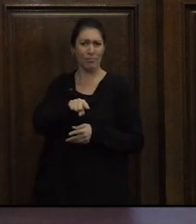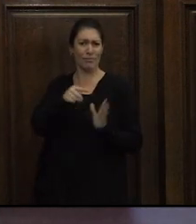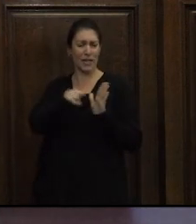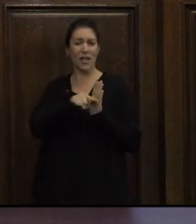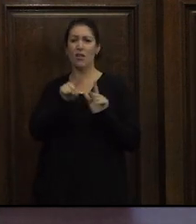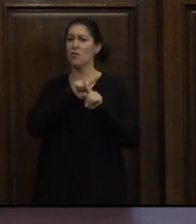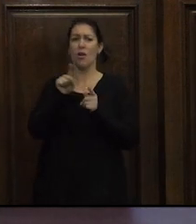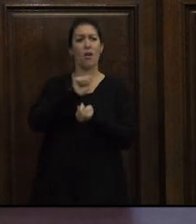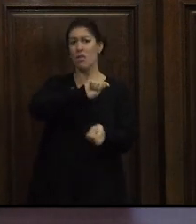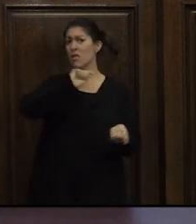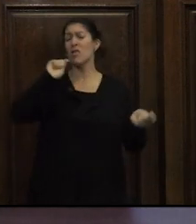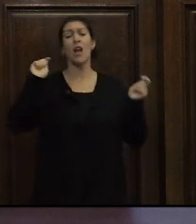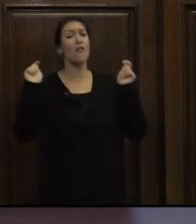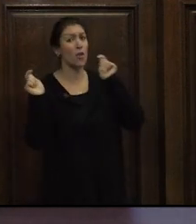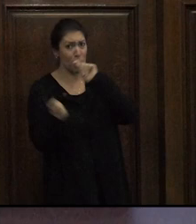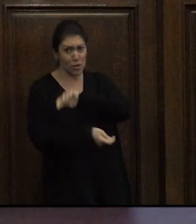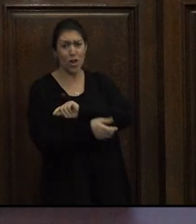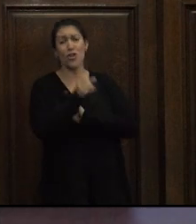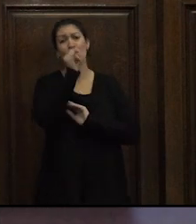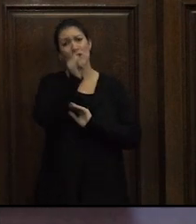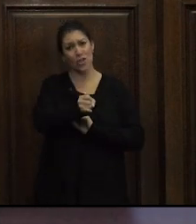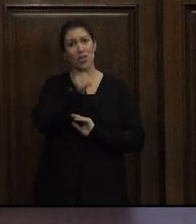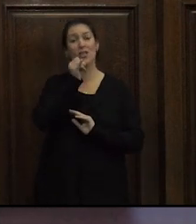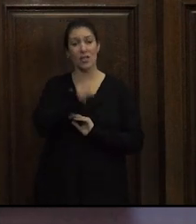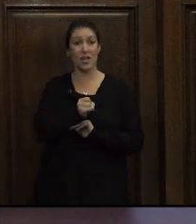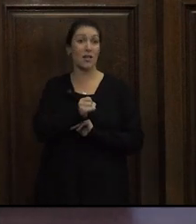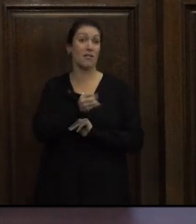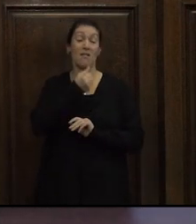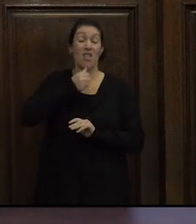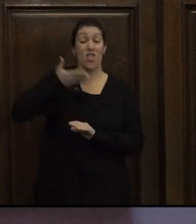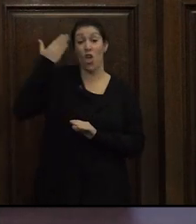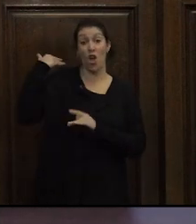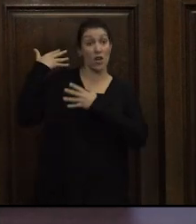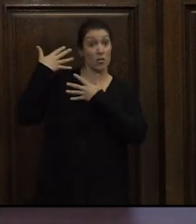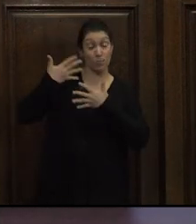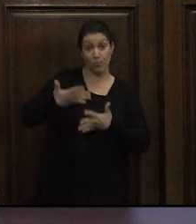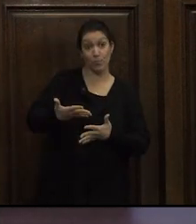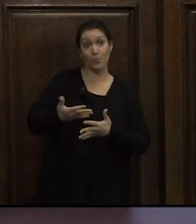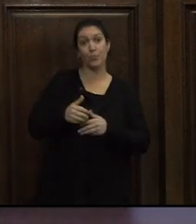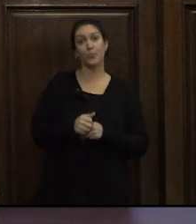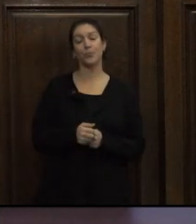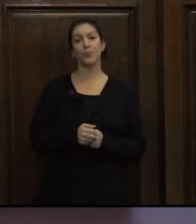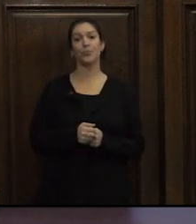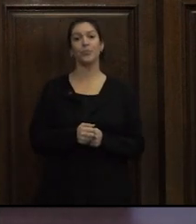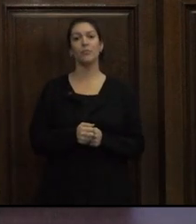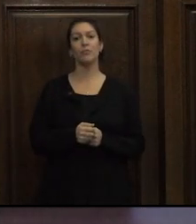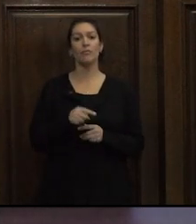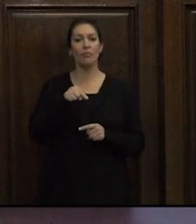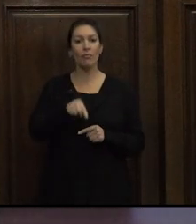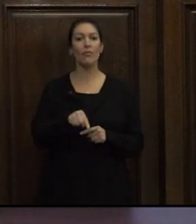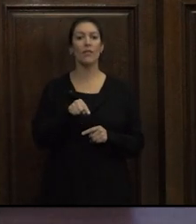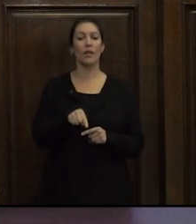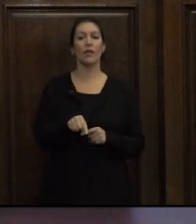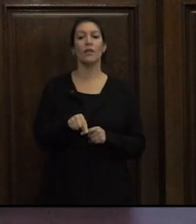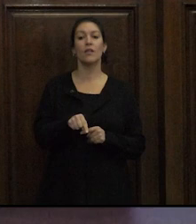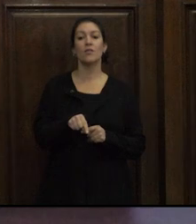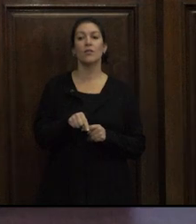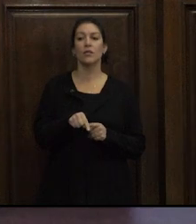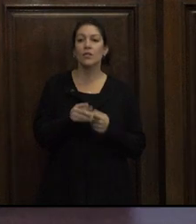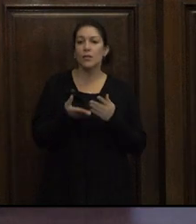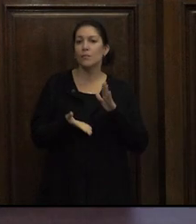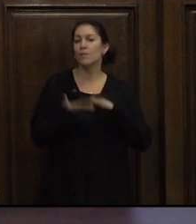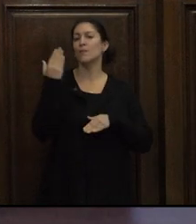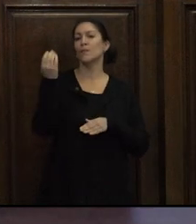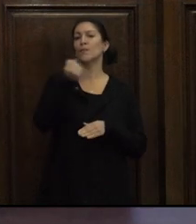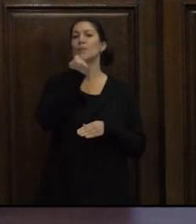transformación que involucra varios valores, una transformación histórica, que uno de cuyos efectos